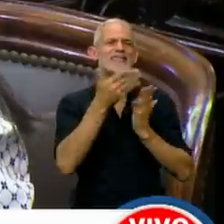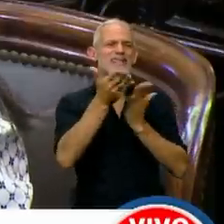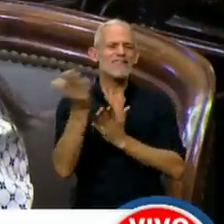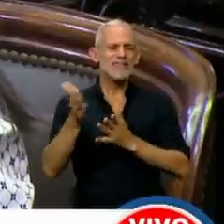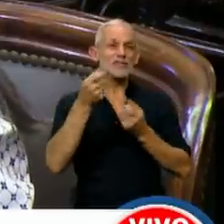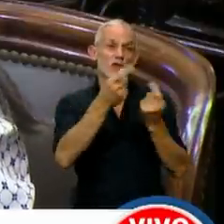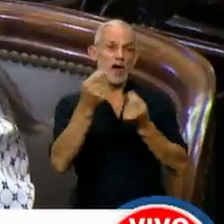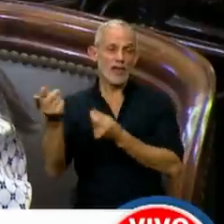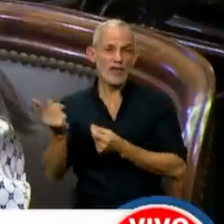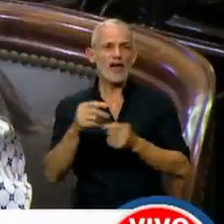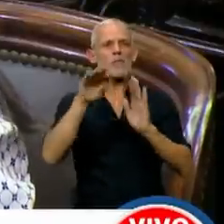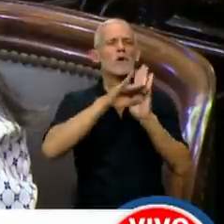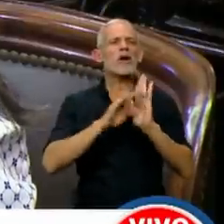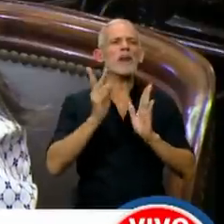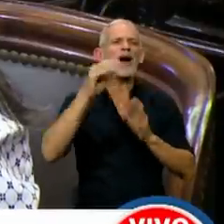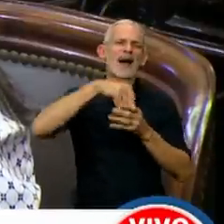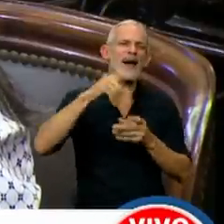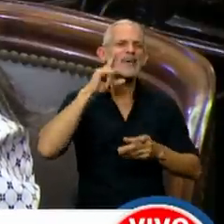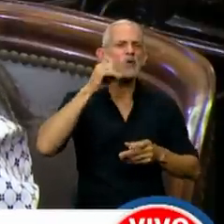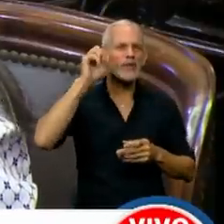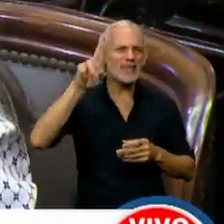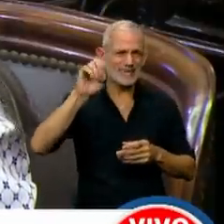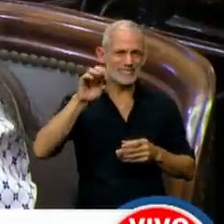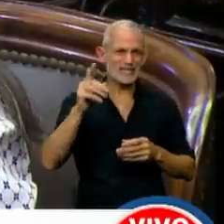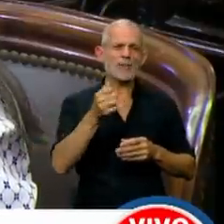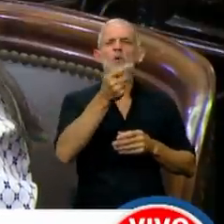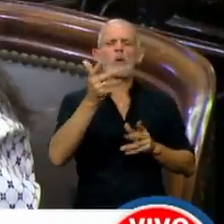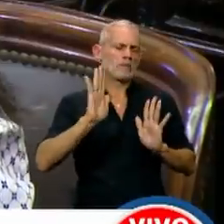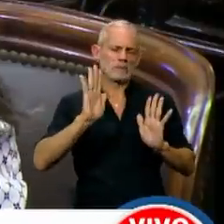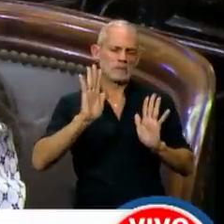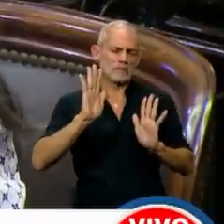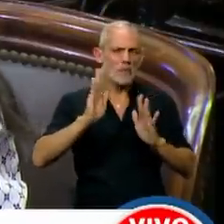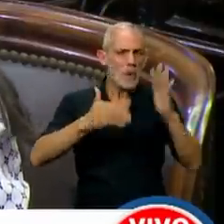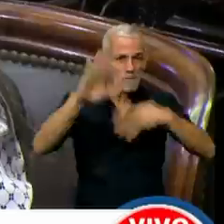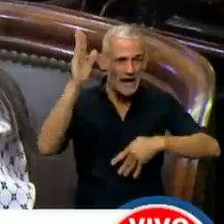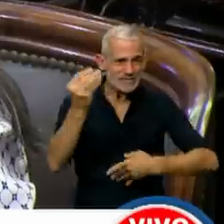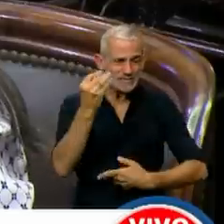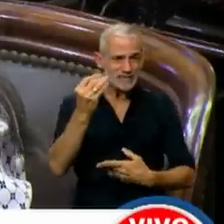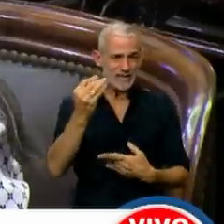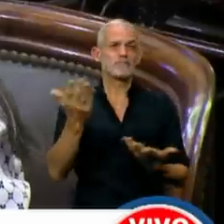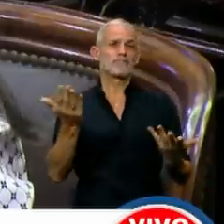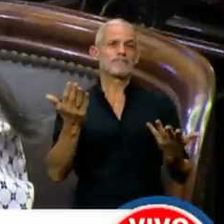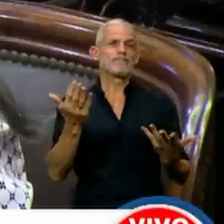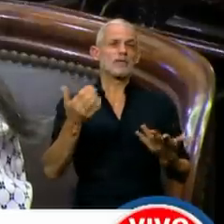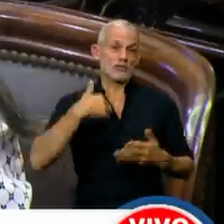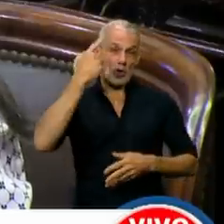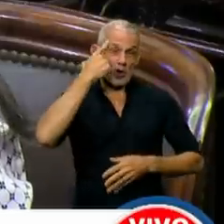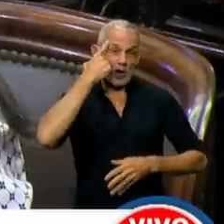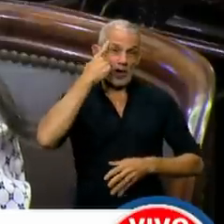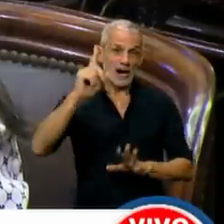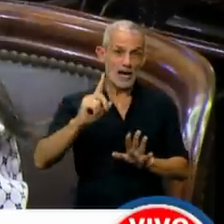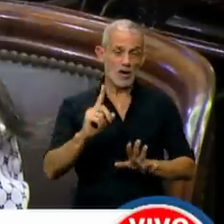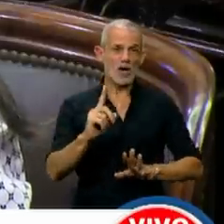servicios el programa incluir pero podríamos dar números pero fundamentalmente en función de lo que creo que